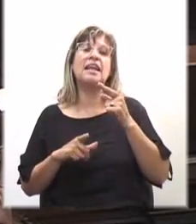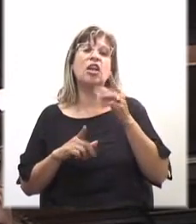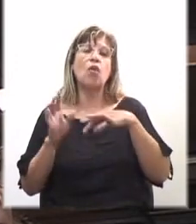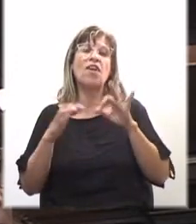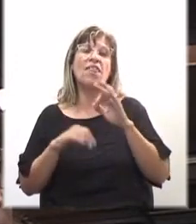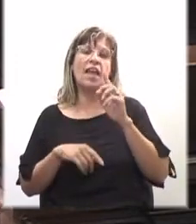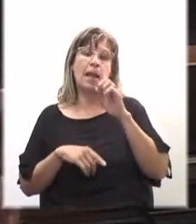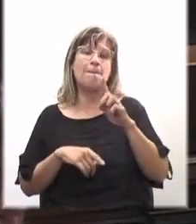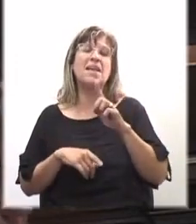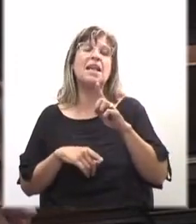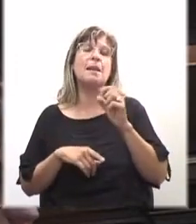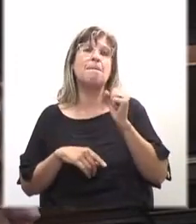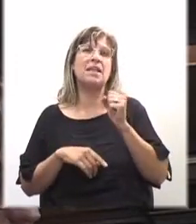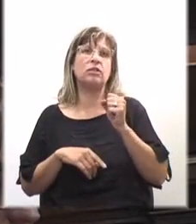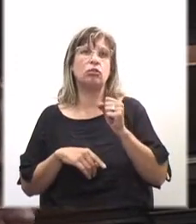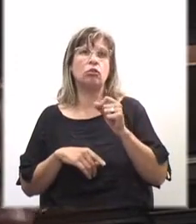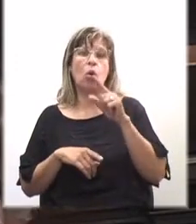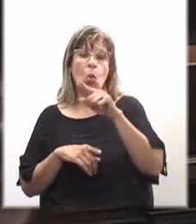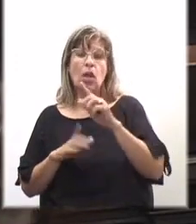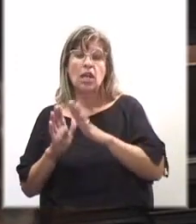Un libro de Harry Potter cuesta 2.000.